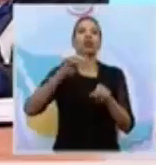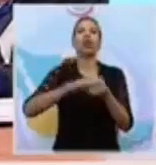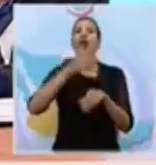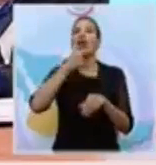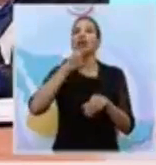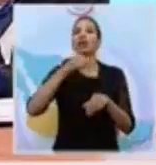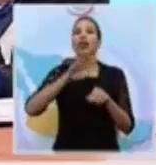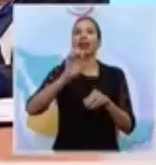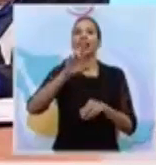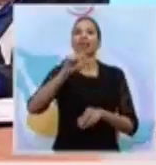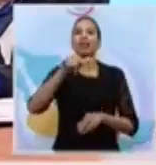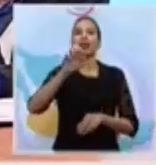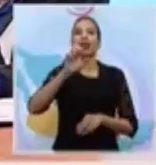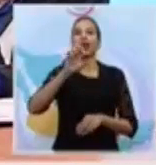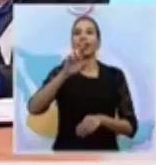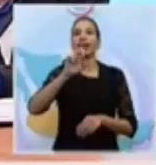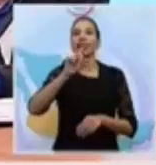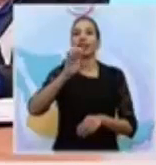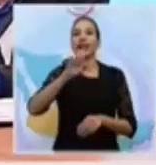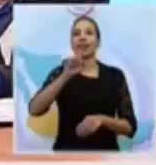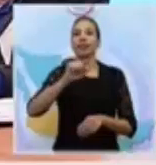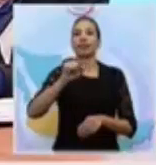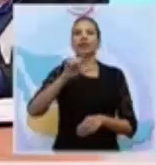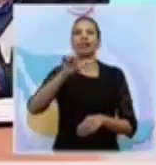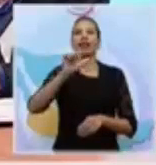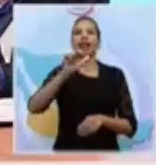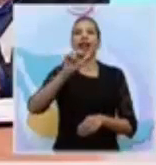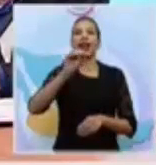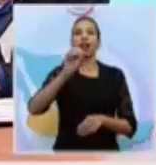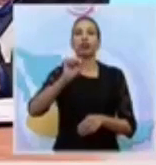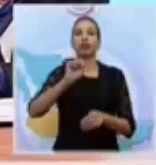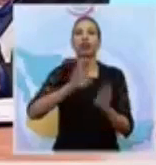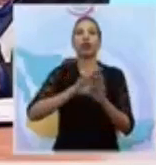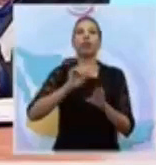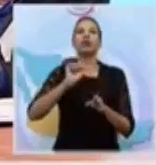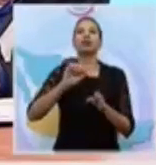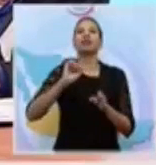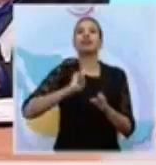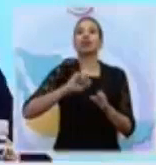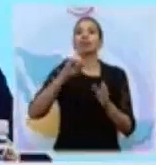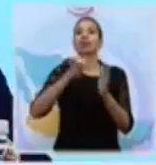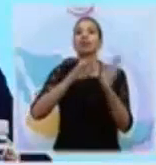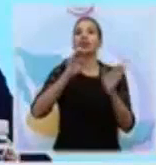Enrique Hernández Laos, siglo XXI, 1990.